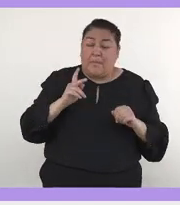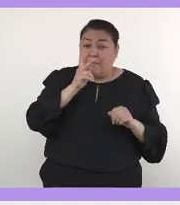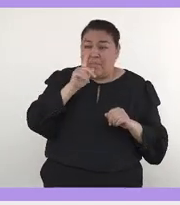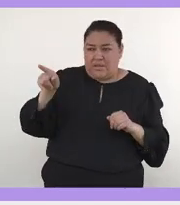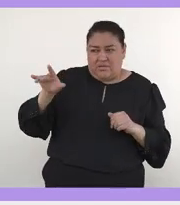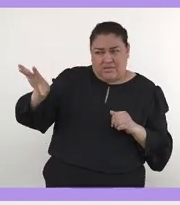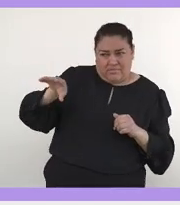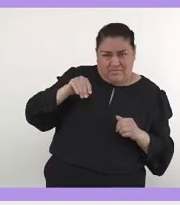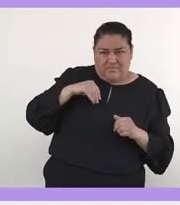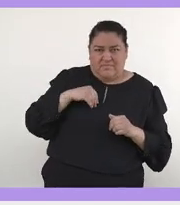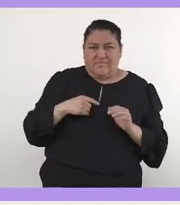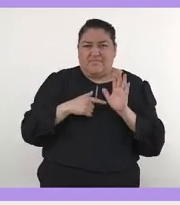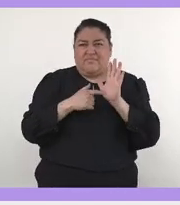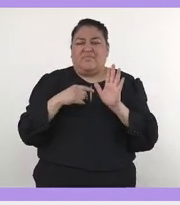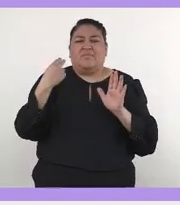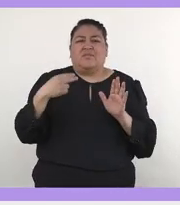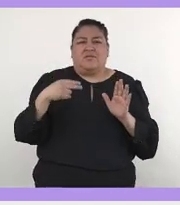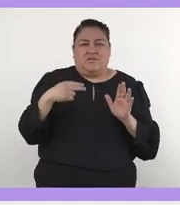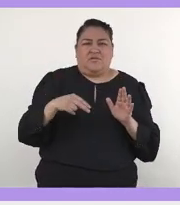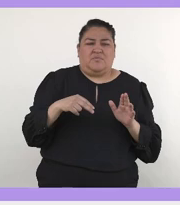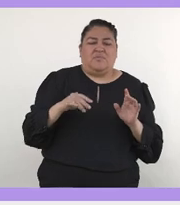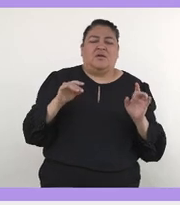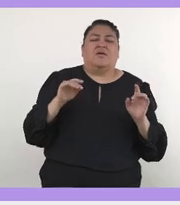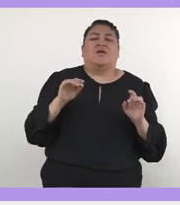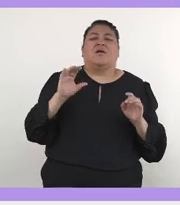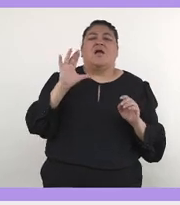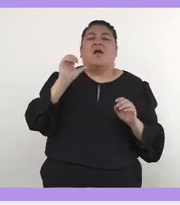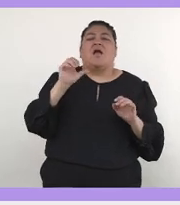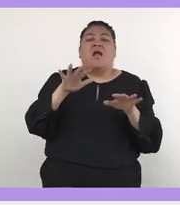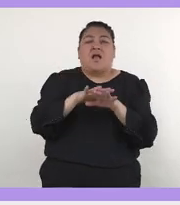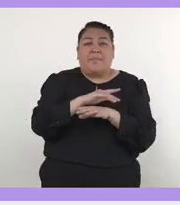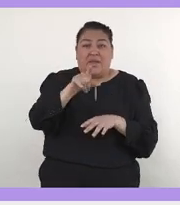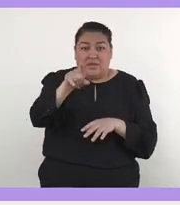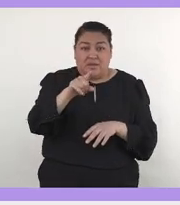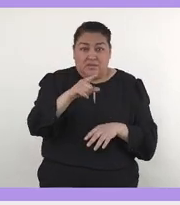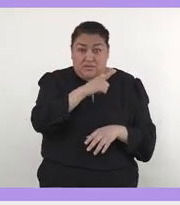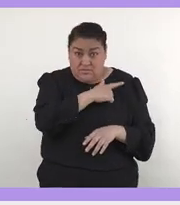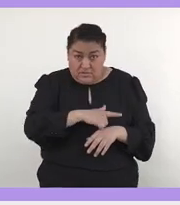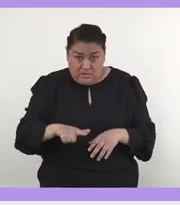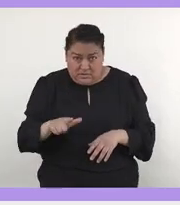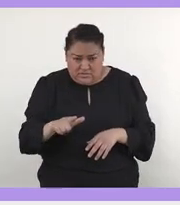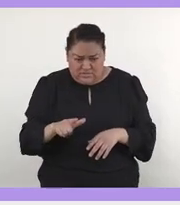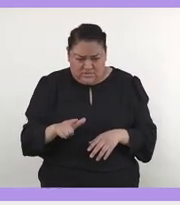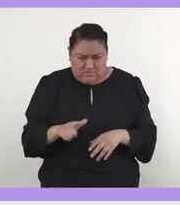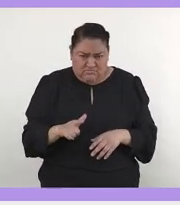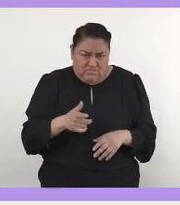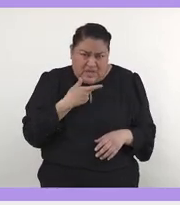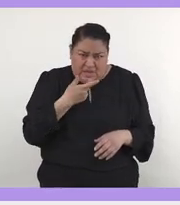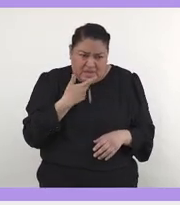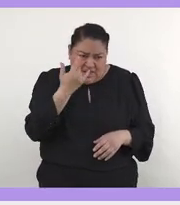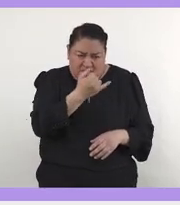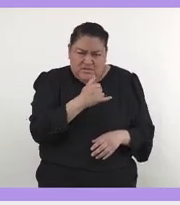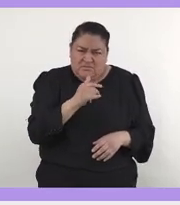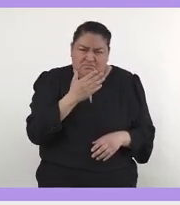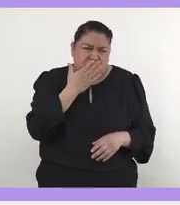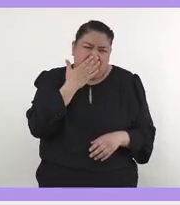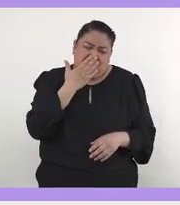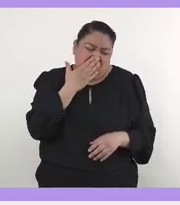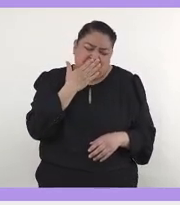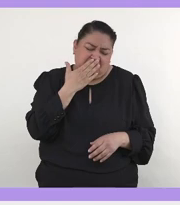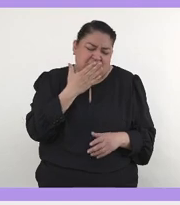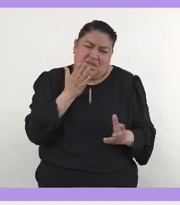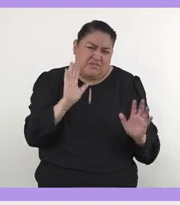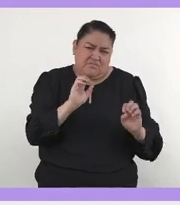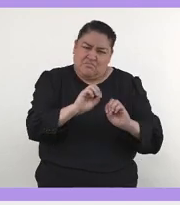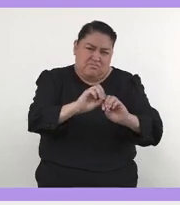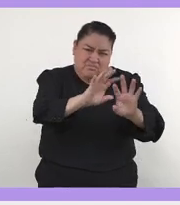pero la voy a citar que se llama Ángel candia que dice Bueno a ver si a ti no te gusta el lenguaje incluyente perfecto pero no estorbes cuando alguien más lo